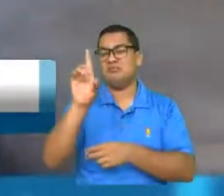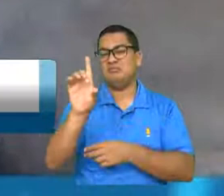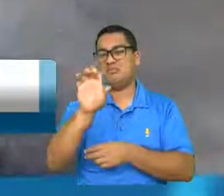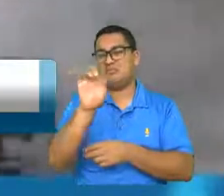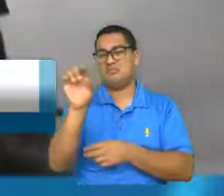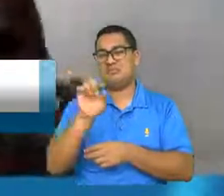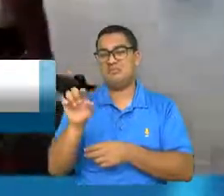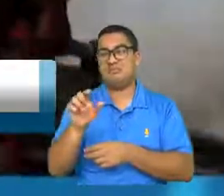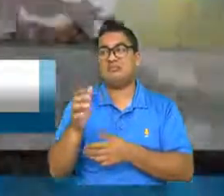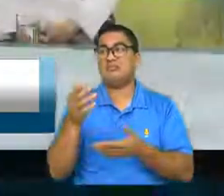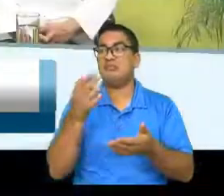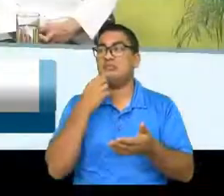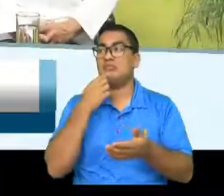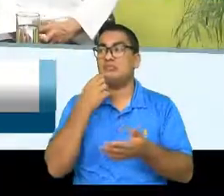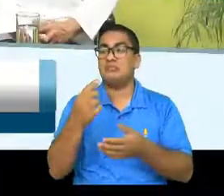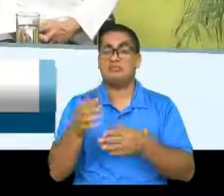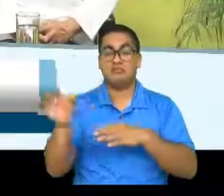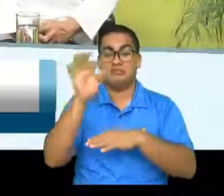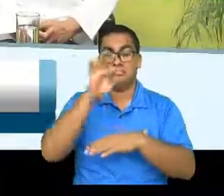la malaria se llama